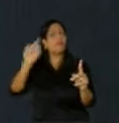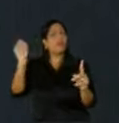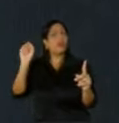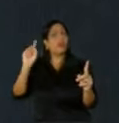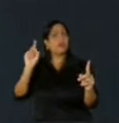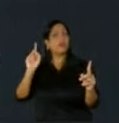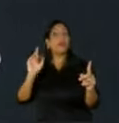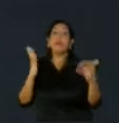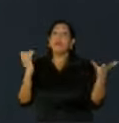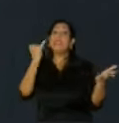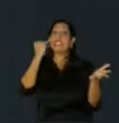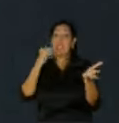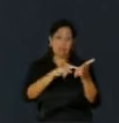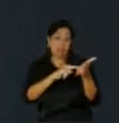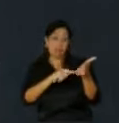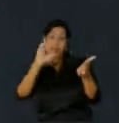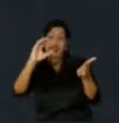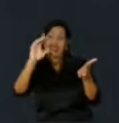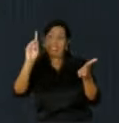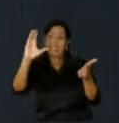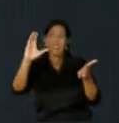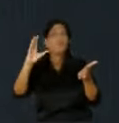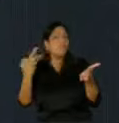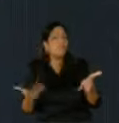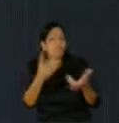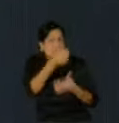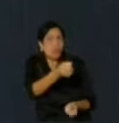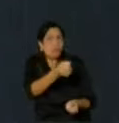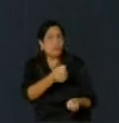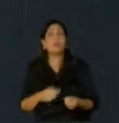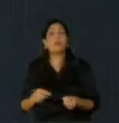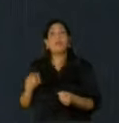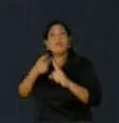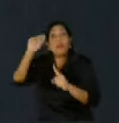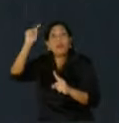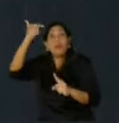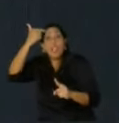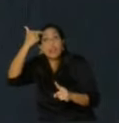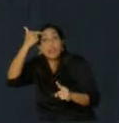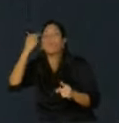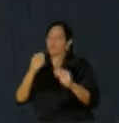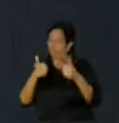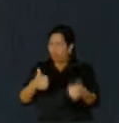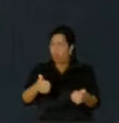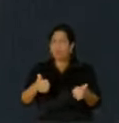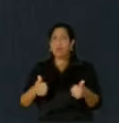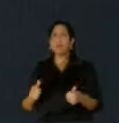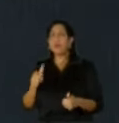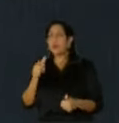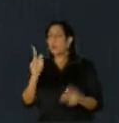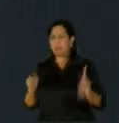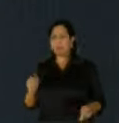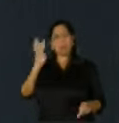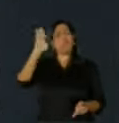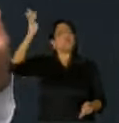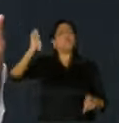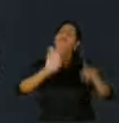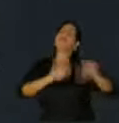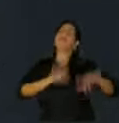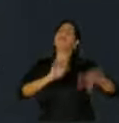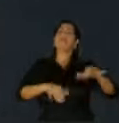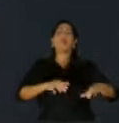como la CDC, si es una agencia de gobierno, si es una agencia del Departamento de Salud, que es una información que viene ya corroborada. ¿Entiende? Entonces, eso pues facilitaría, ¿verdad?,